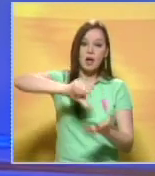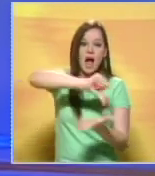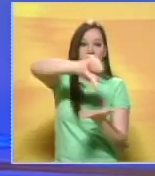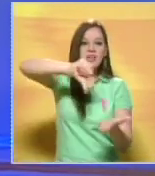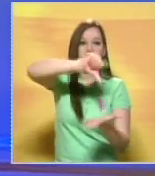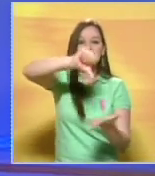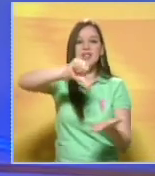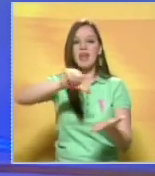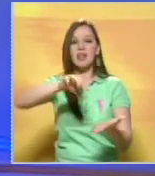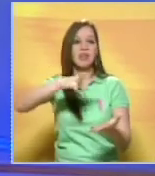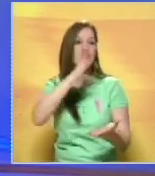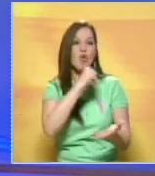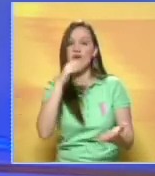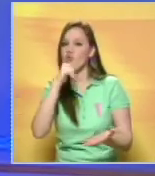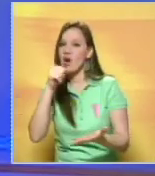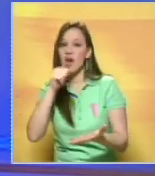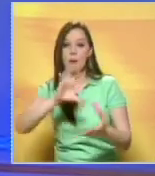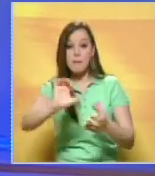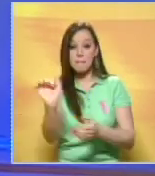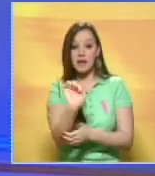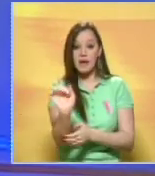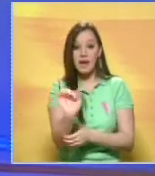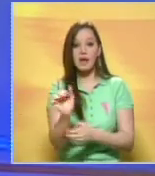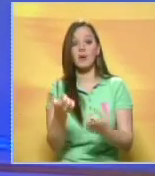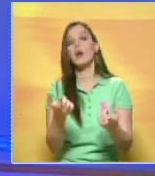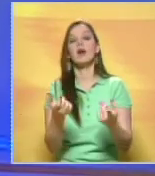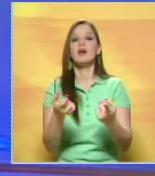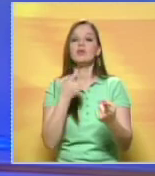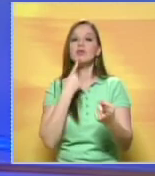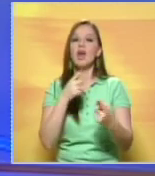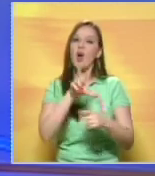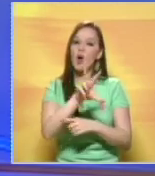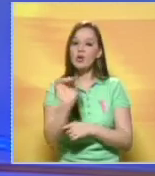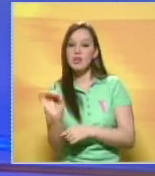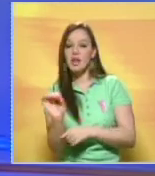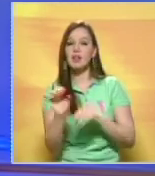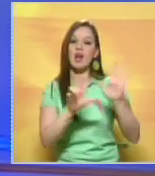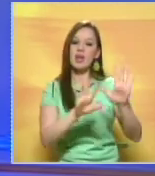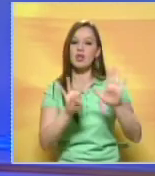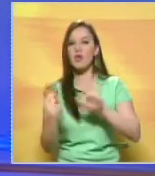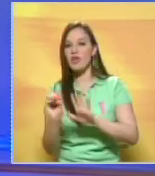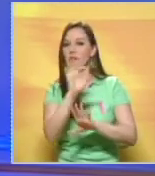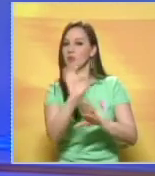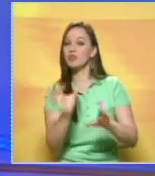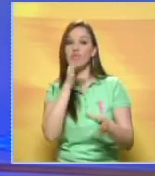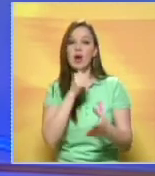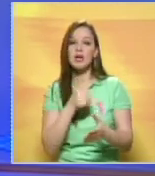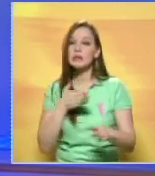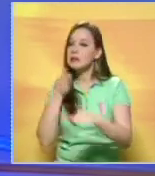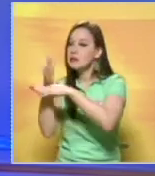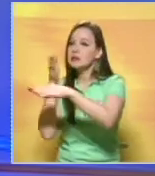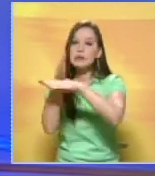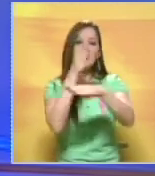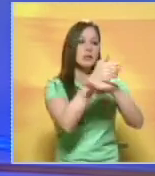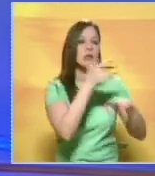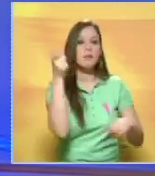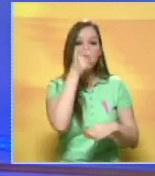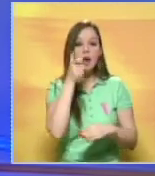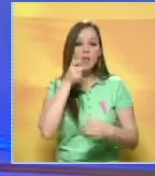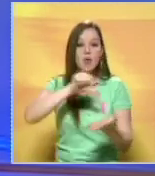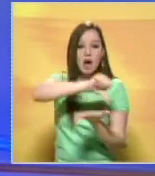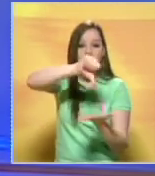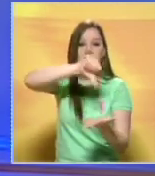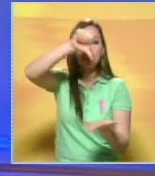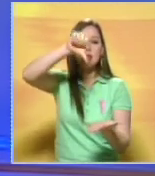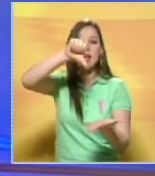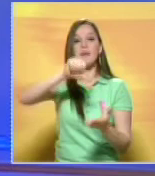entre 80 y 90%. Esto lo aseguran comerciantes y usuarios quienes recorren distintos lugares para poder adquirir aceite para sus vehículos. José